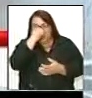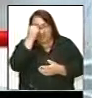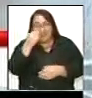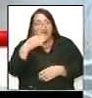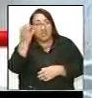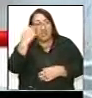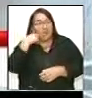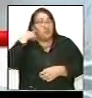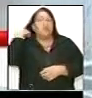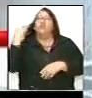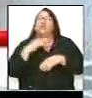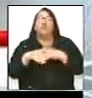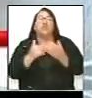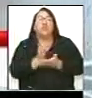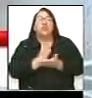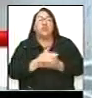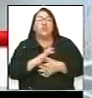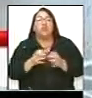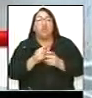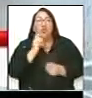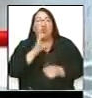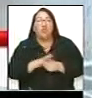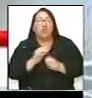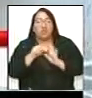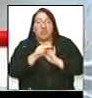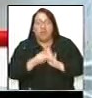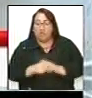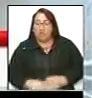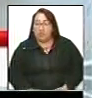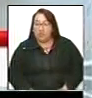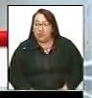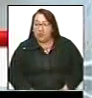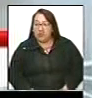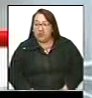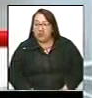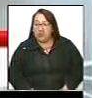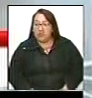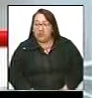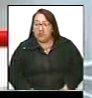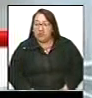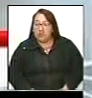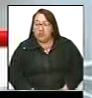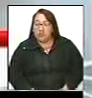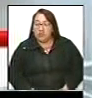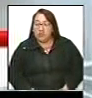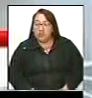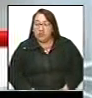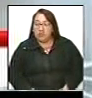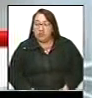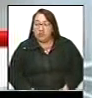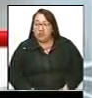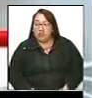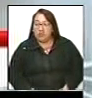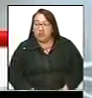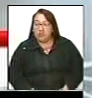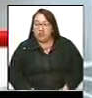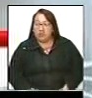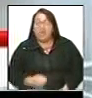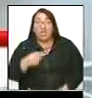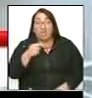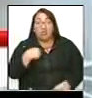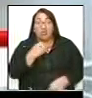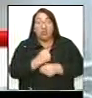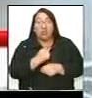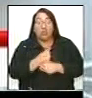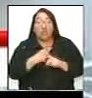y distribuidora de productos que cumplen con esta norma a nivel nacional y así trabajamos con distribuidores locales y